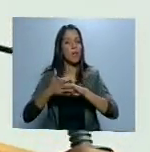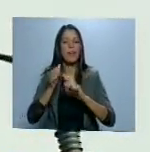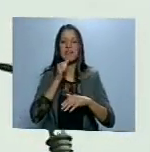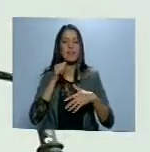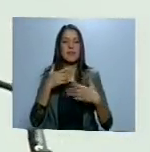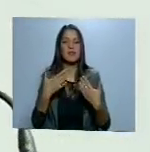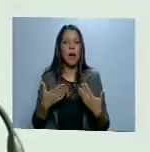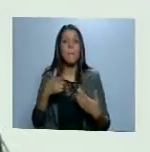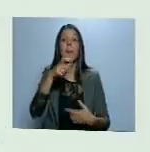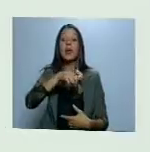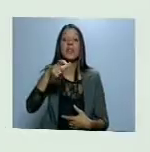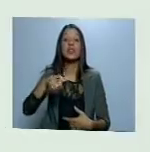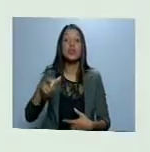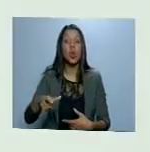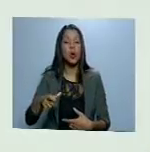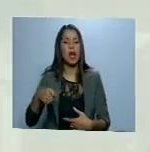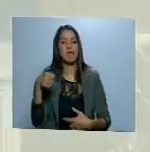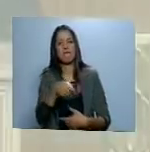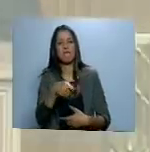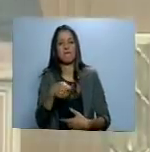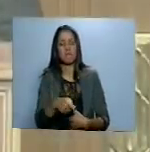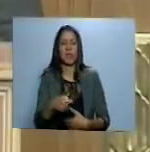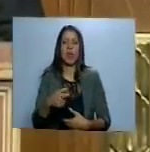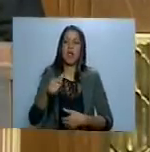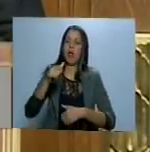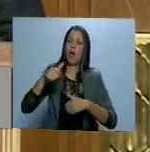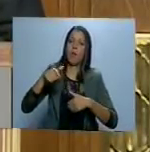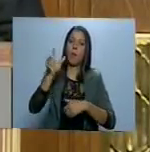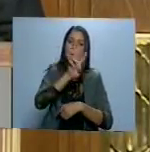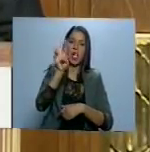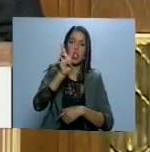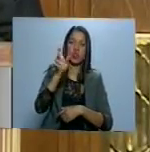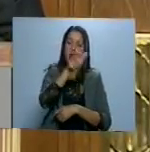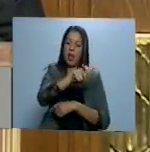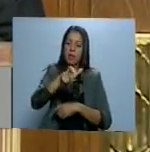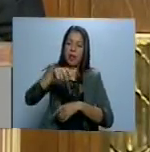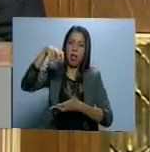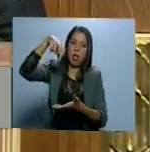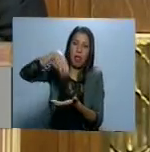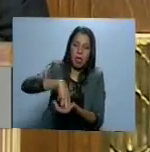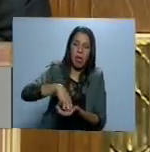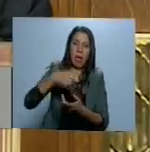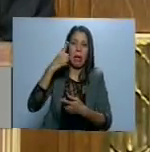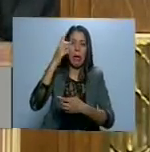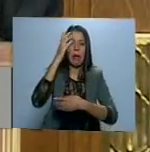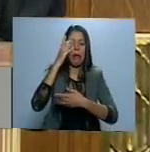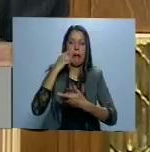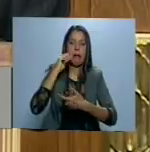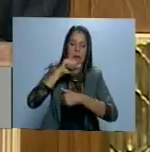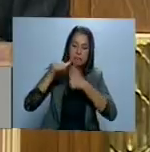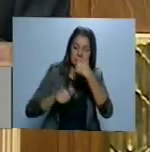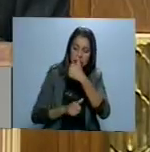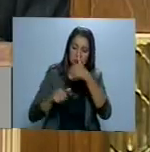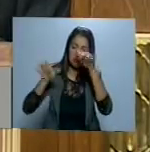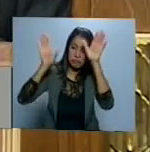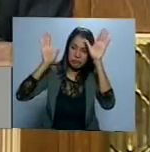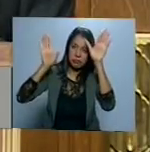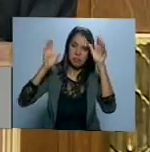por quienes quieren ver a los venezolanos de rodillas. el pueblo venezolano el 10 de diciembre, y el Zulia en